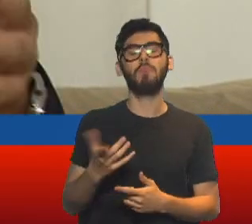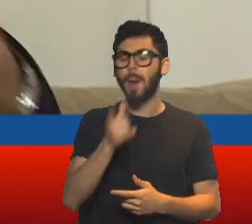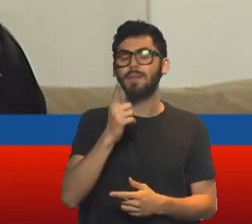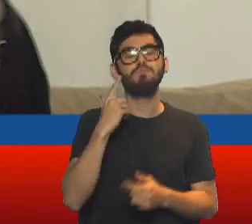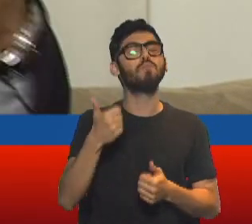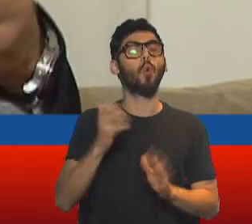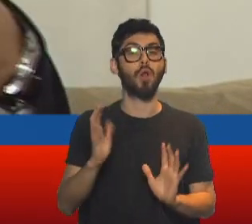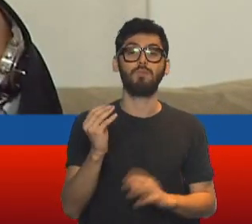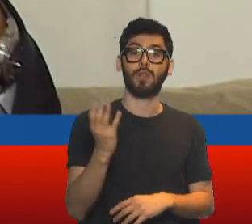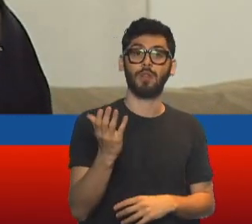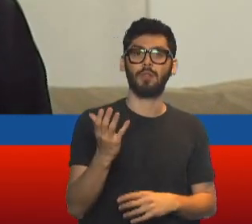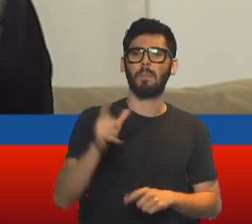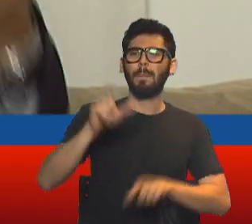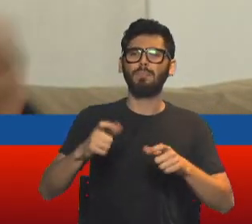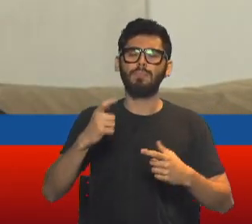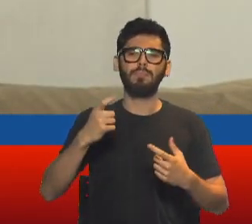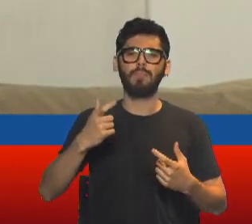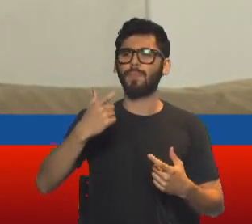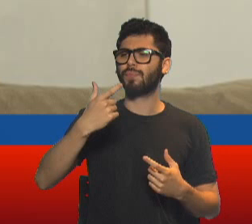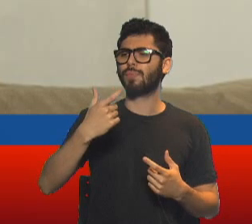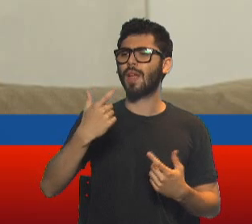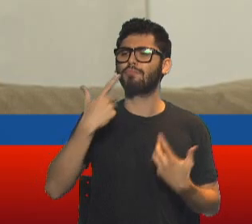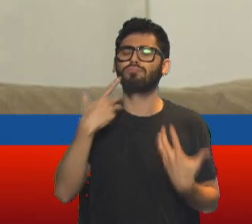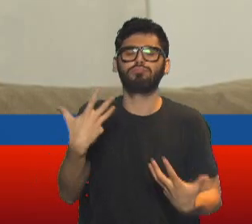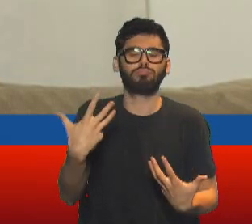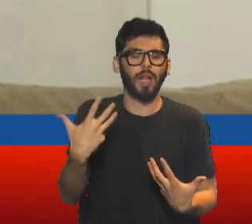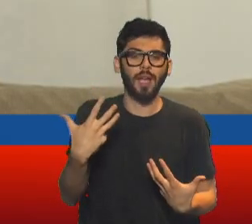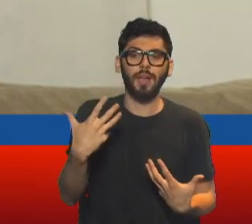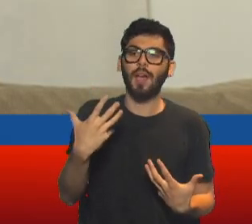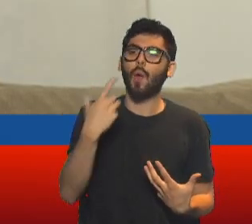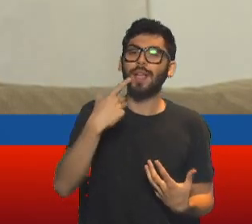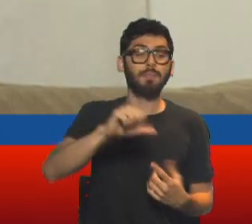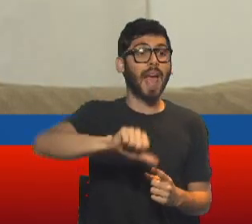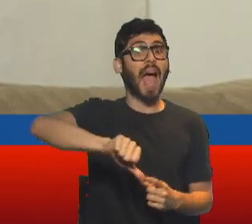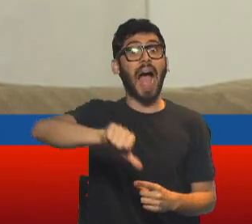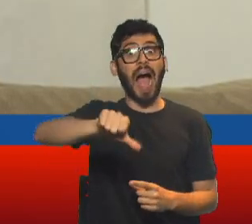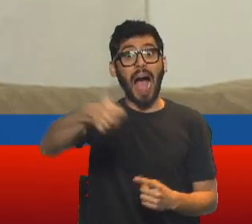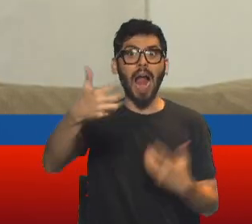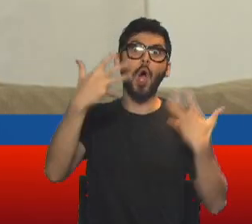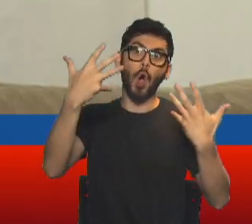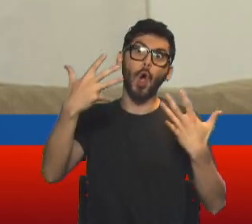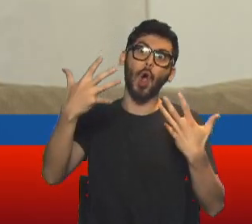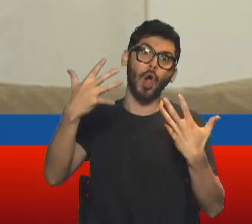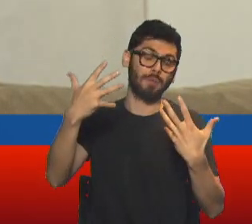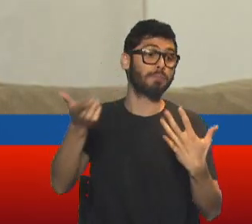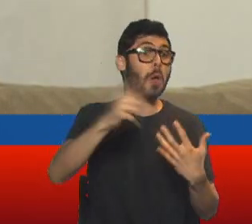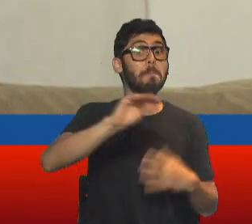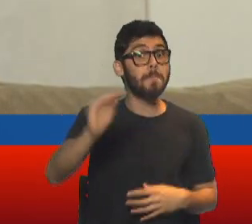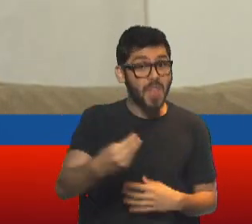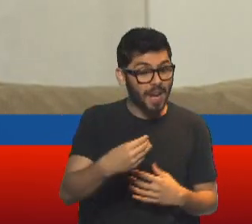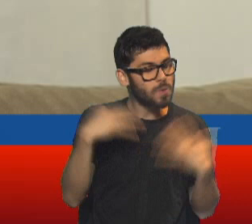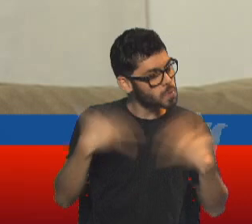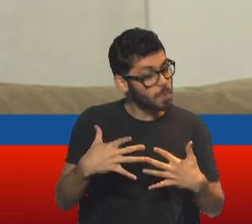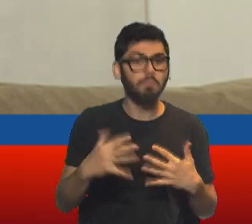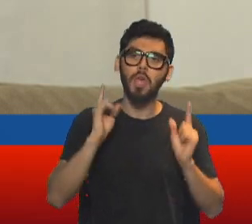vida pública, en el deporte, en todo tipo de actividad se ven en los grandes triunfos o en las grandes derrotas. Y él en una gran